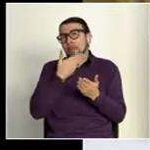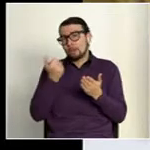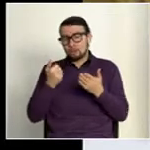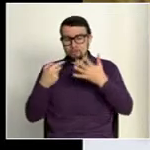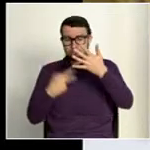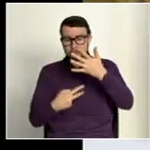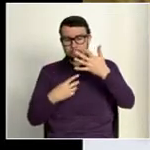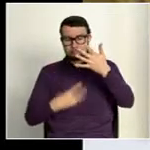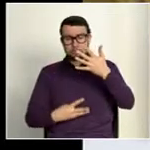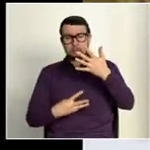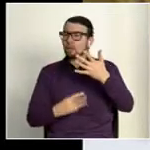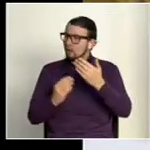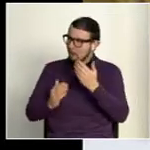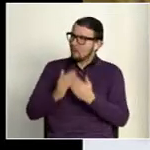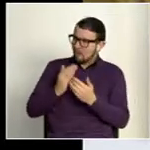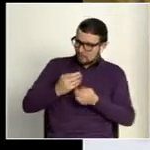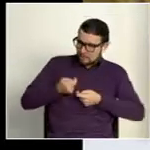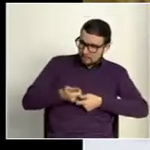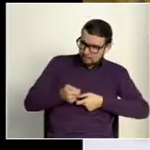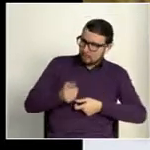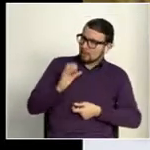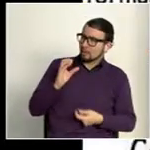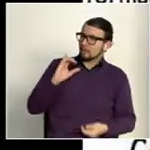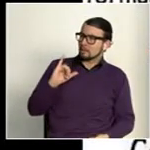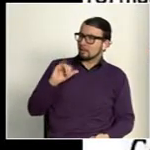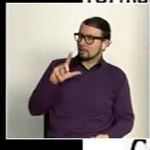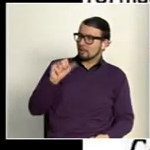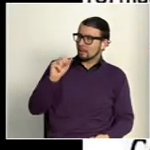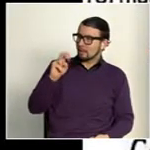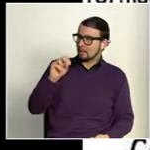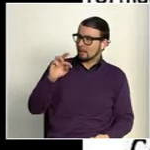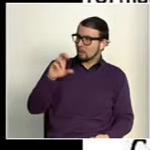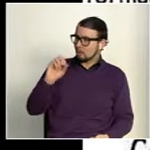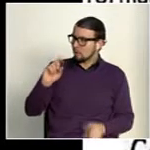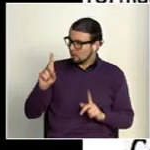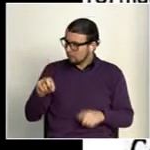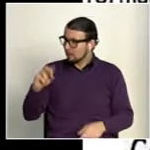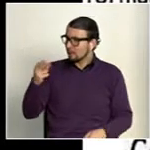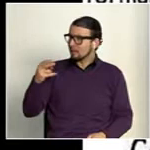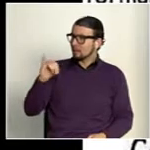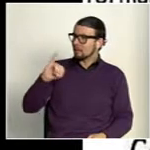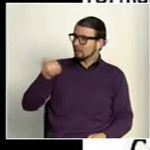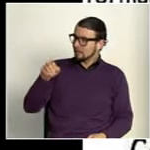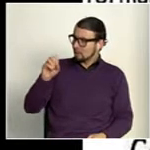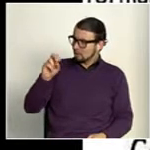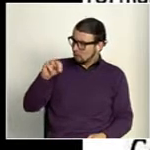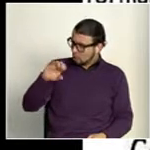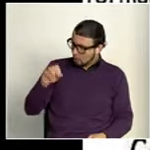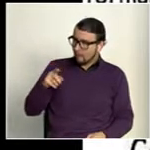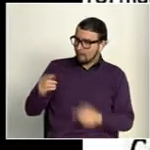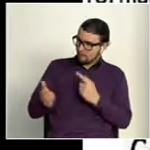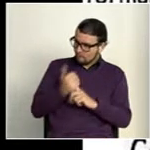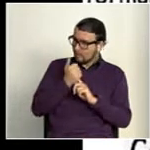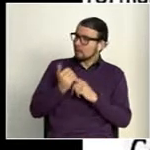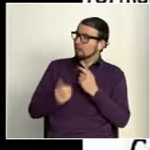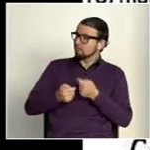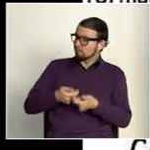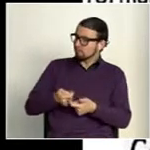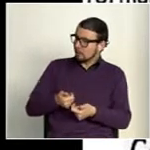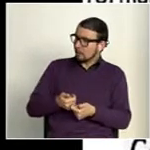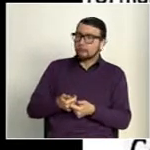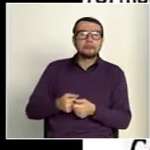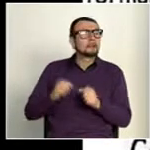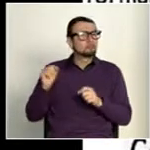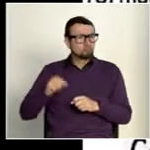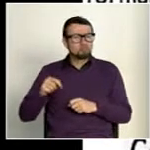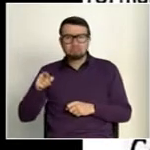¿Y se consigue fácil sí, las semillas de cilantro y de hinojo? Sí, se consigue muy fácil porque esas son cuestiones que se consiguen